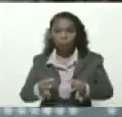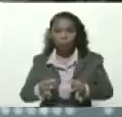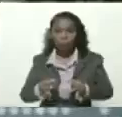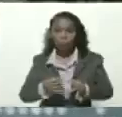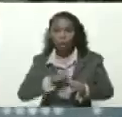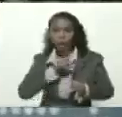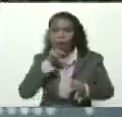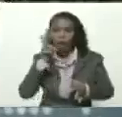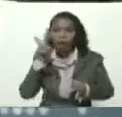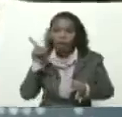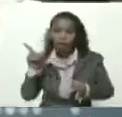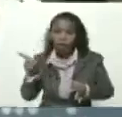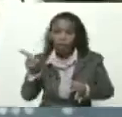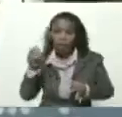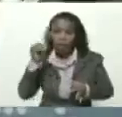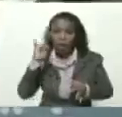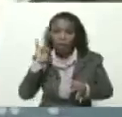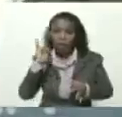Allí está